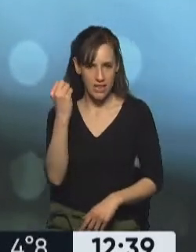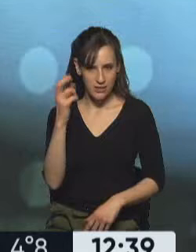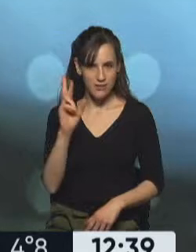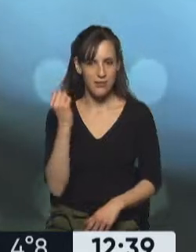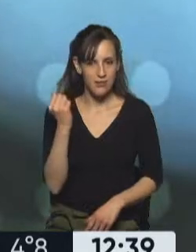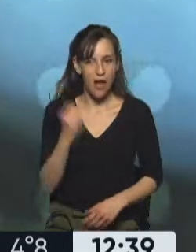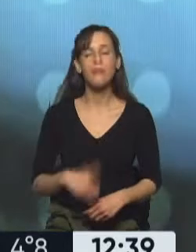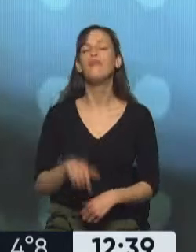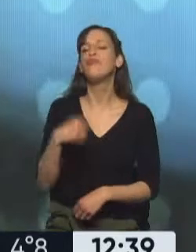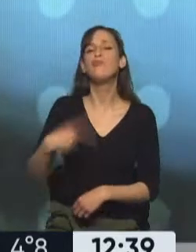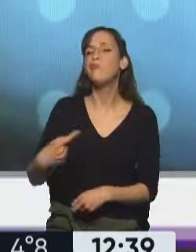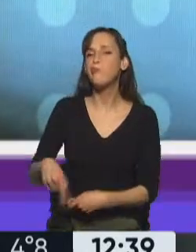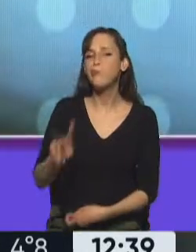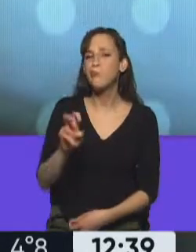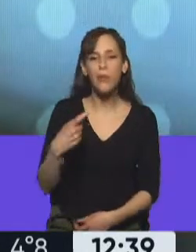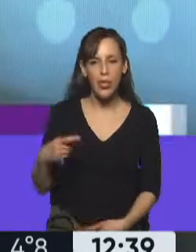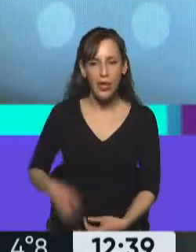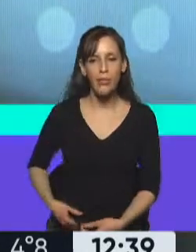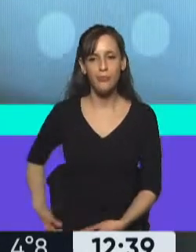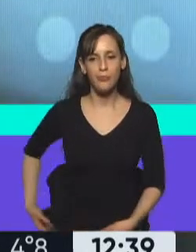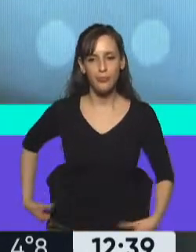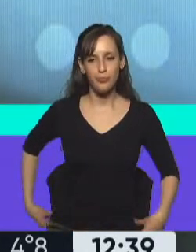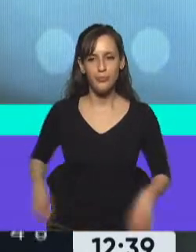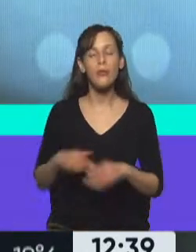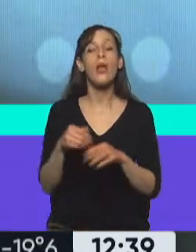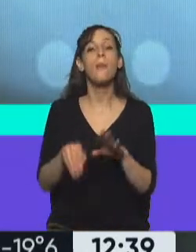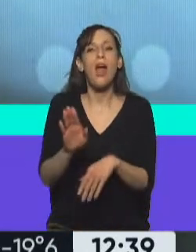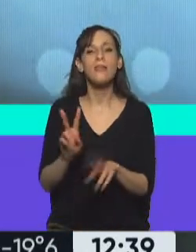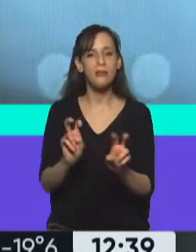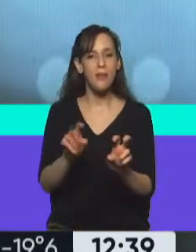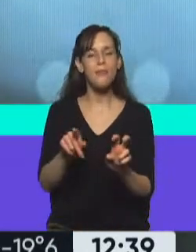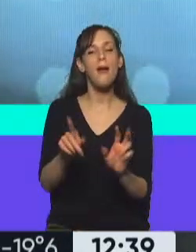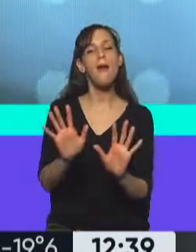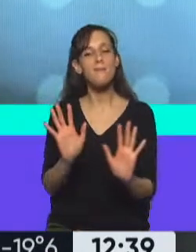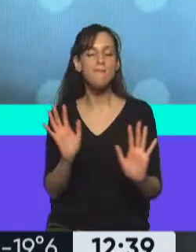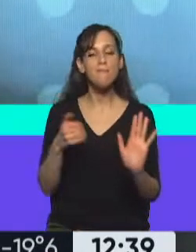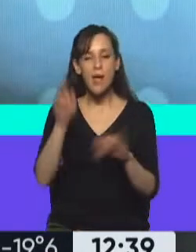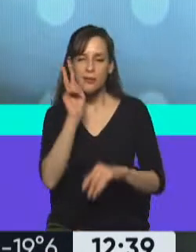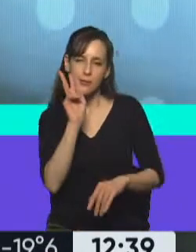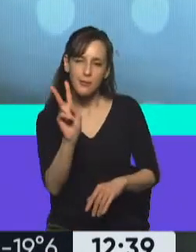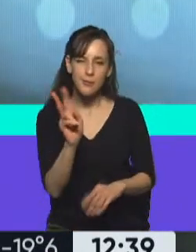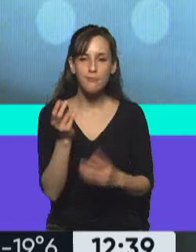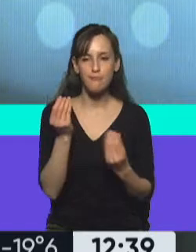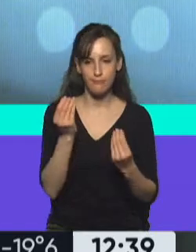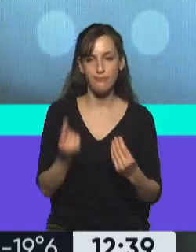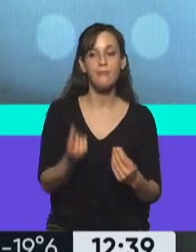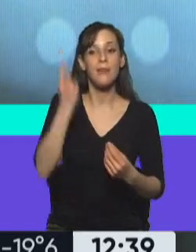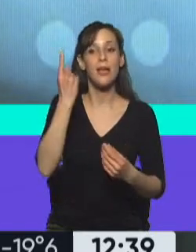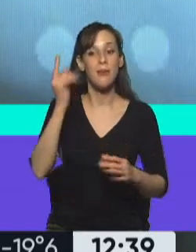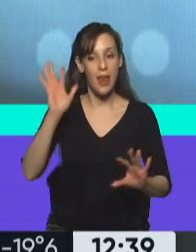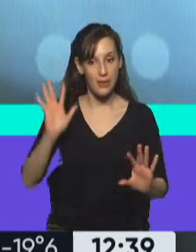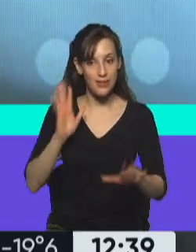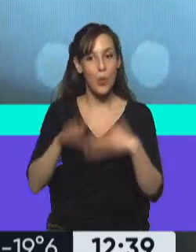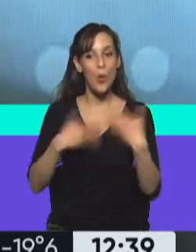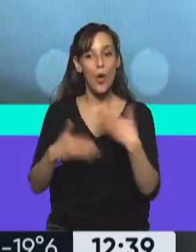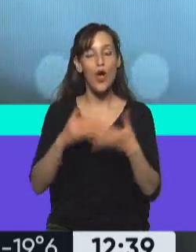Bueno, sobre todo, quizás lo más superficial, no por eso menos importante, pero sí lo que más se ve. Por primera vez estamos hablando de unos